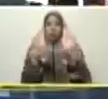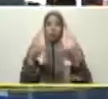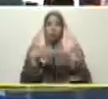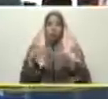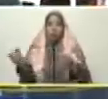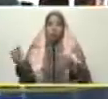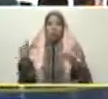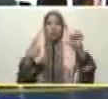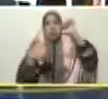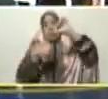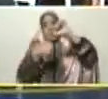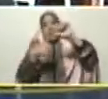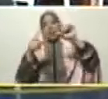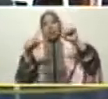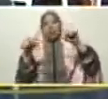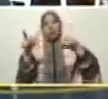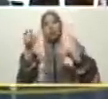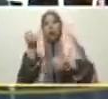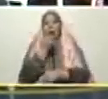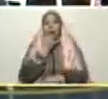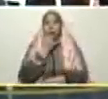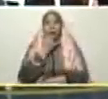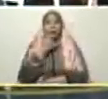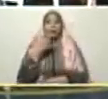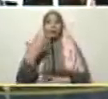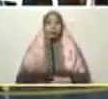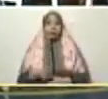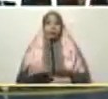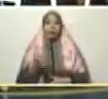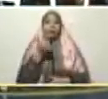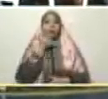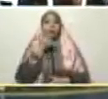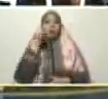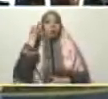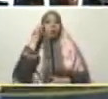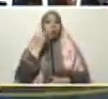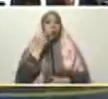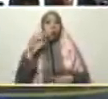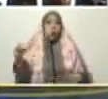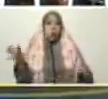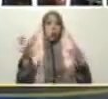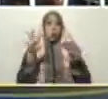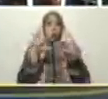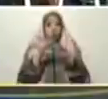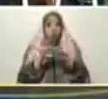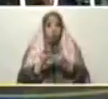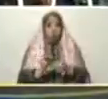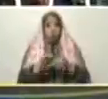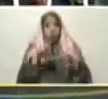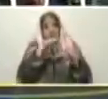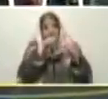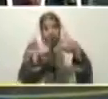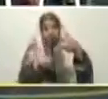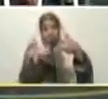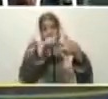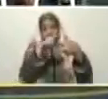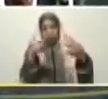ponen aquí ve es un error comando central bolivariano en la unión de estas tres instancias